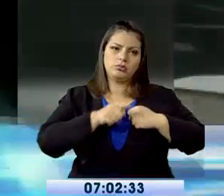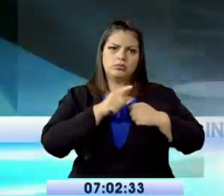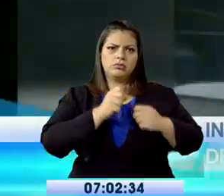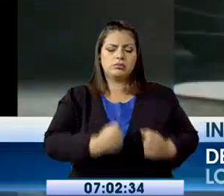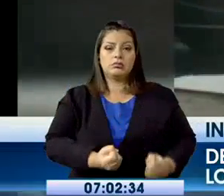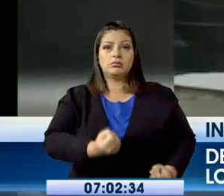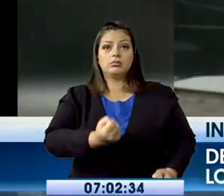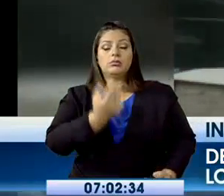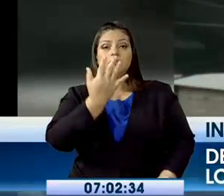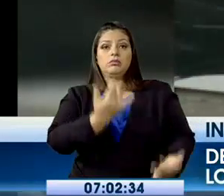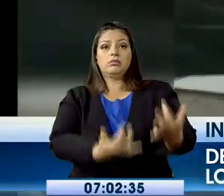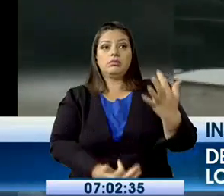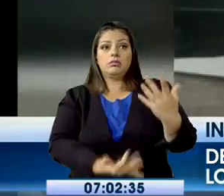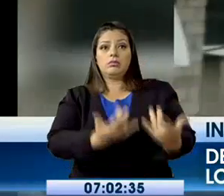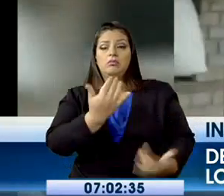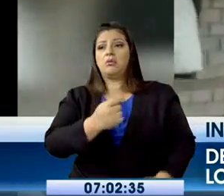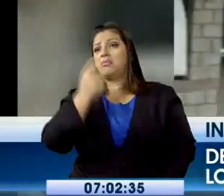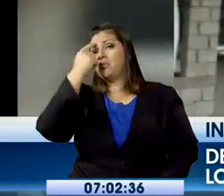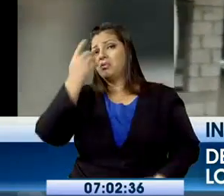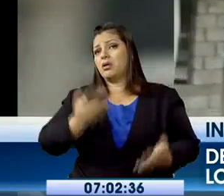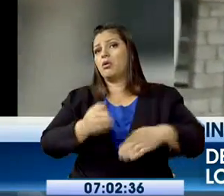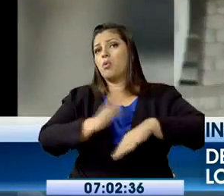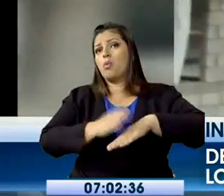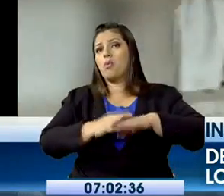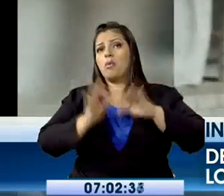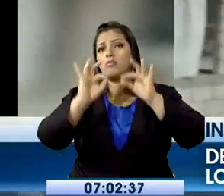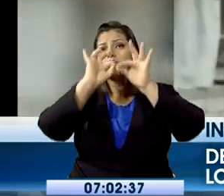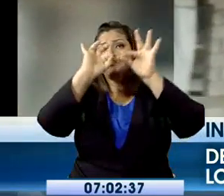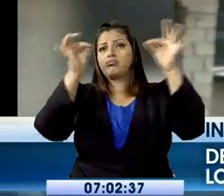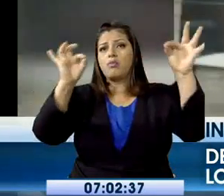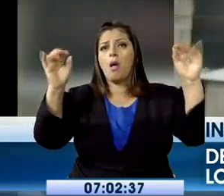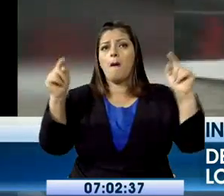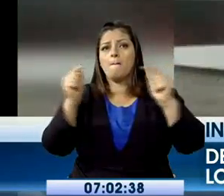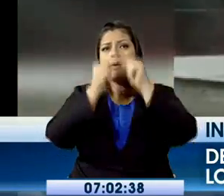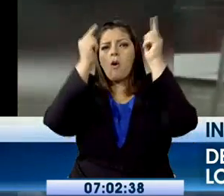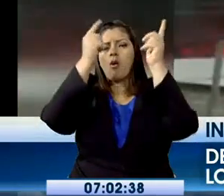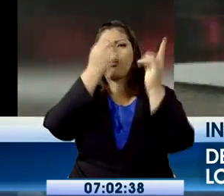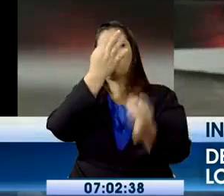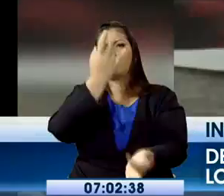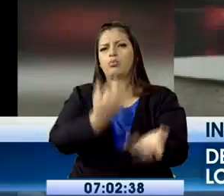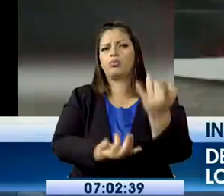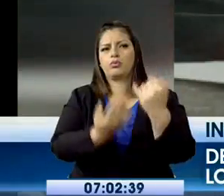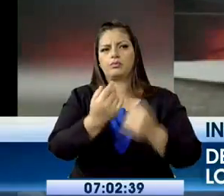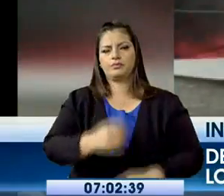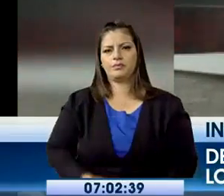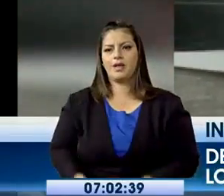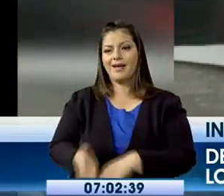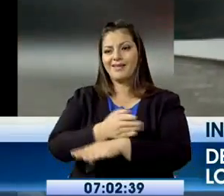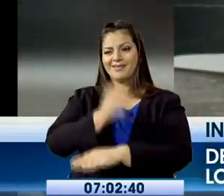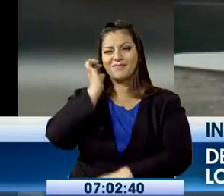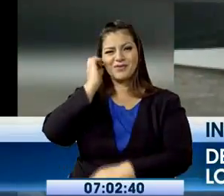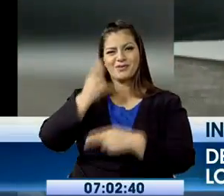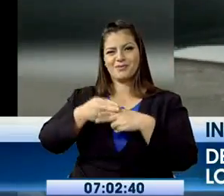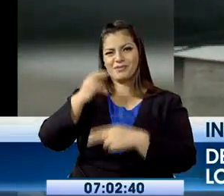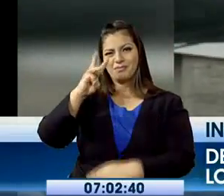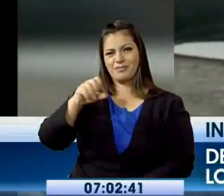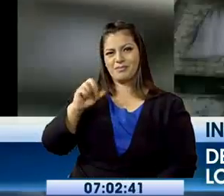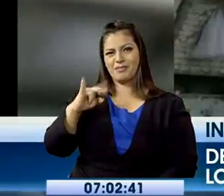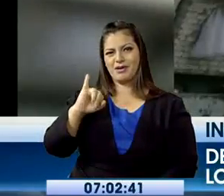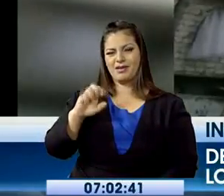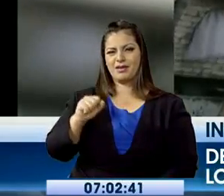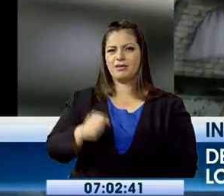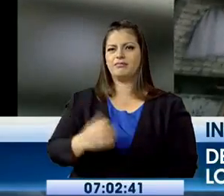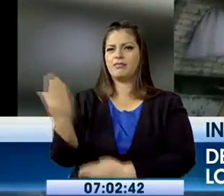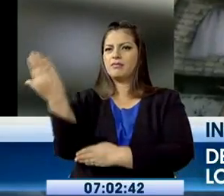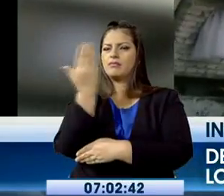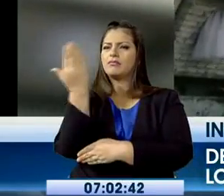cable corto circuito Doña María lor miraba la televisión a la hora de la emergencia